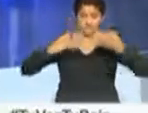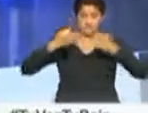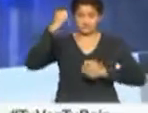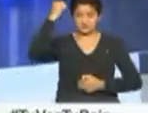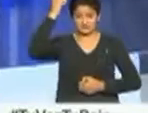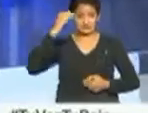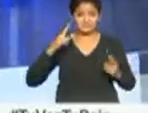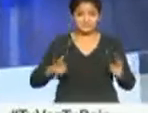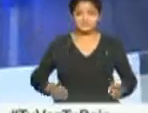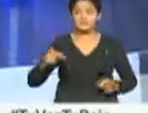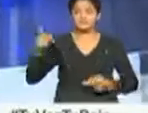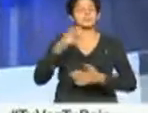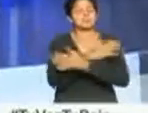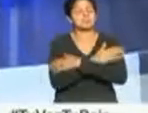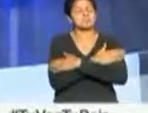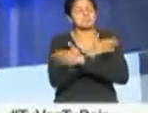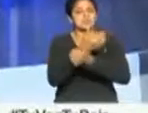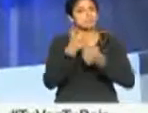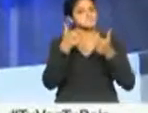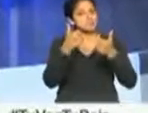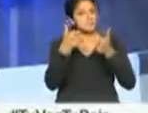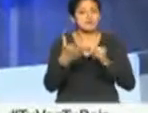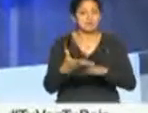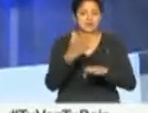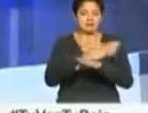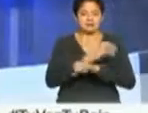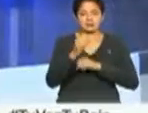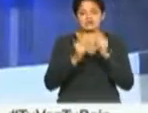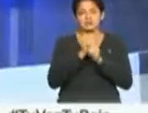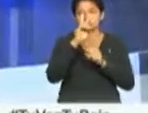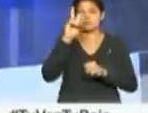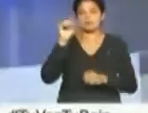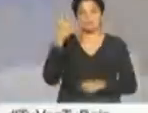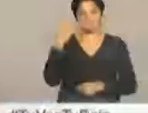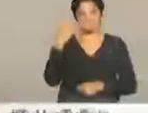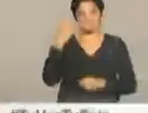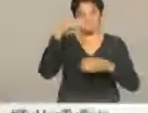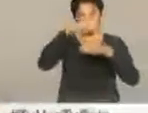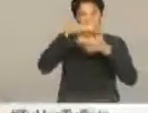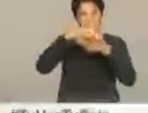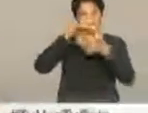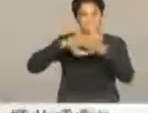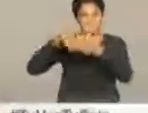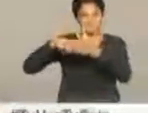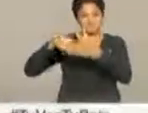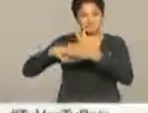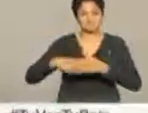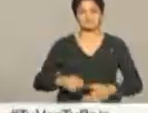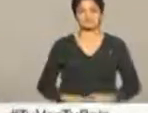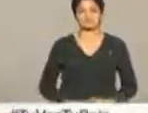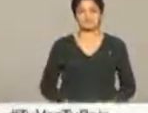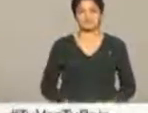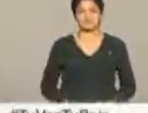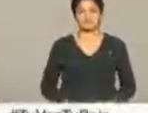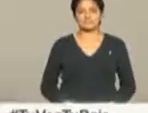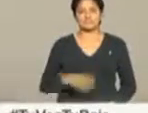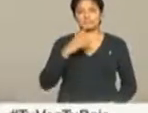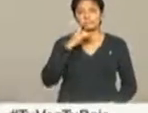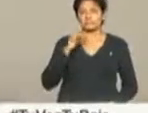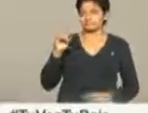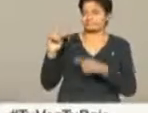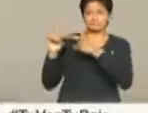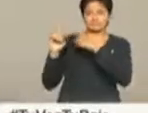Ecuador a partir de la aprobación de la consulta popular en 2011. El presidente de la Corte Interamericana de Derechos